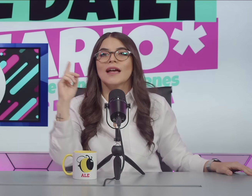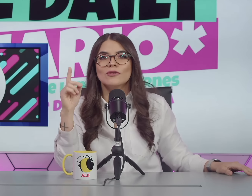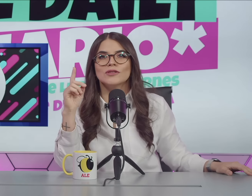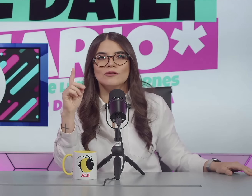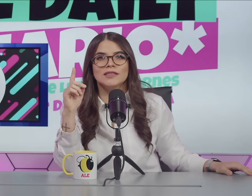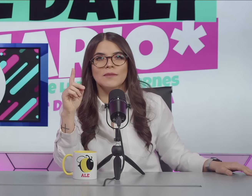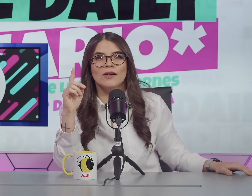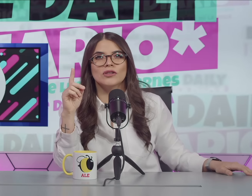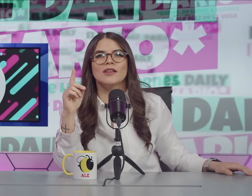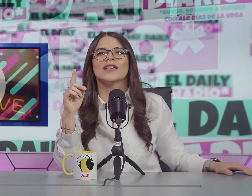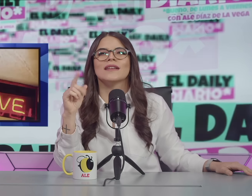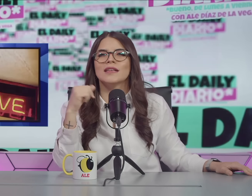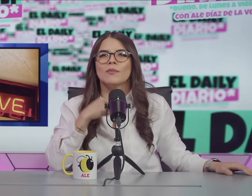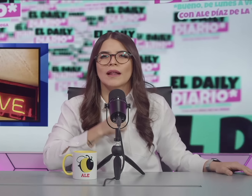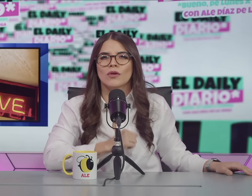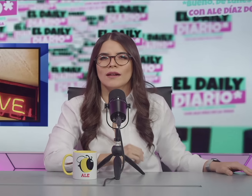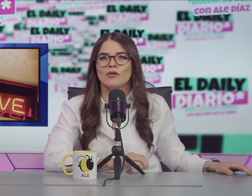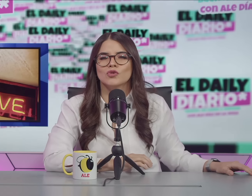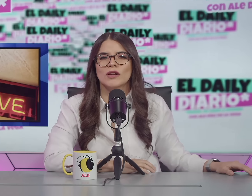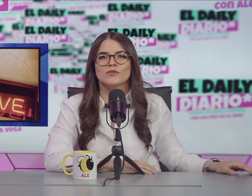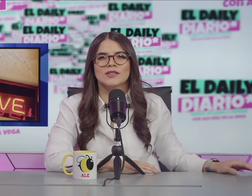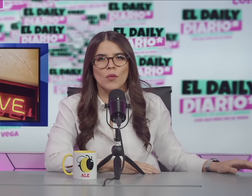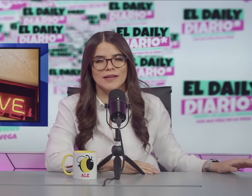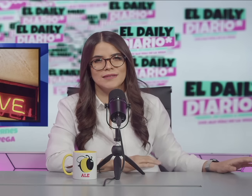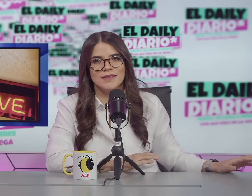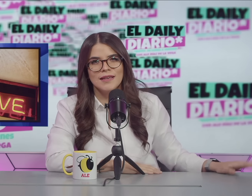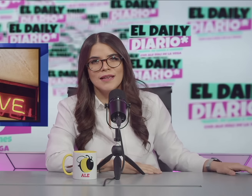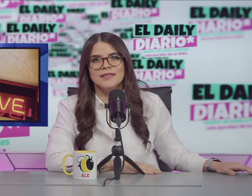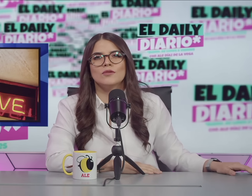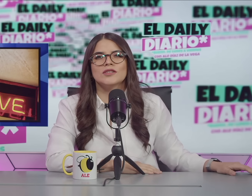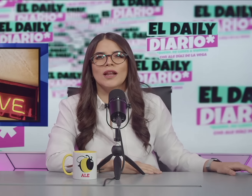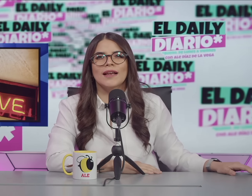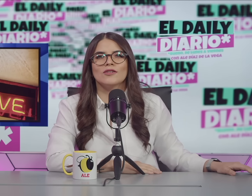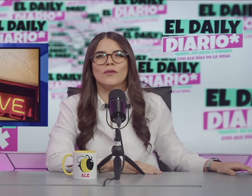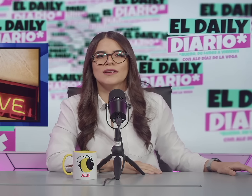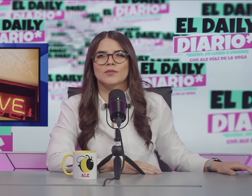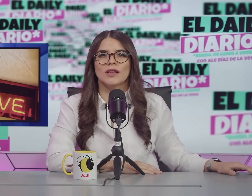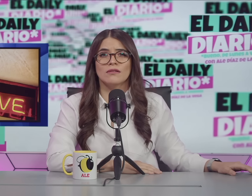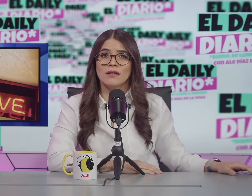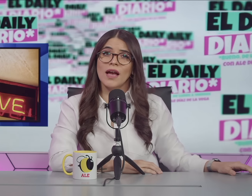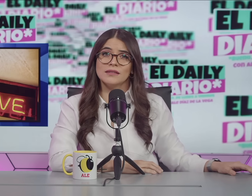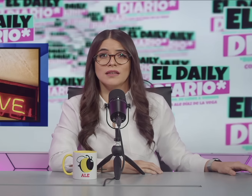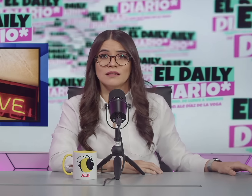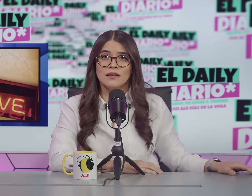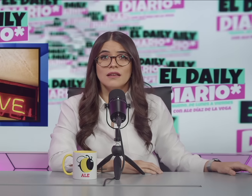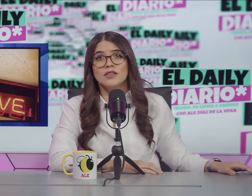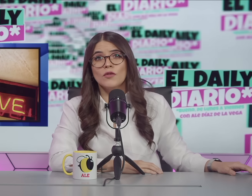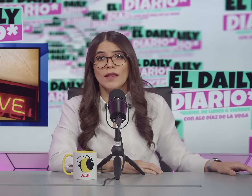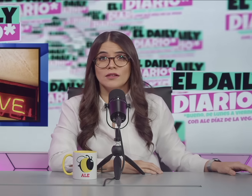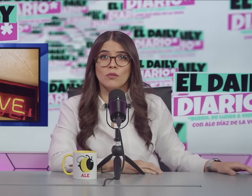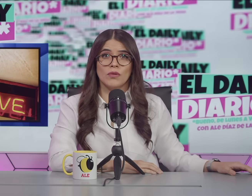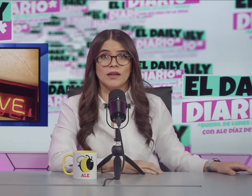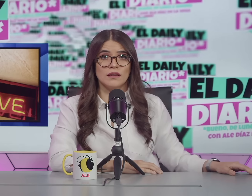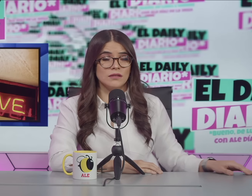acus usar un sistema de contenidos adictivo para lucrar con los usuarios más jóvenes situación a la que los jóvenes respondieron ahí Si yo